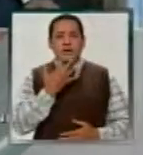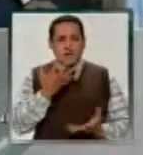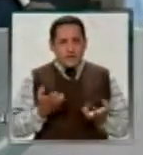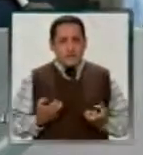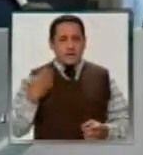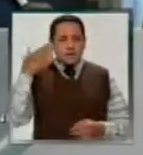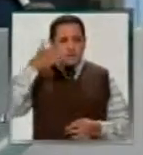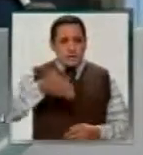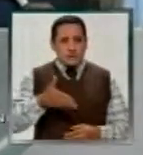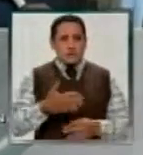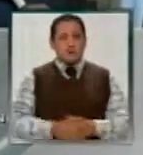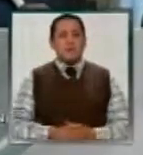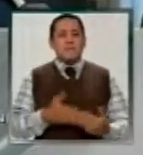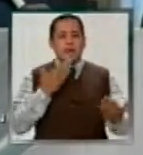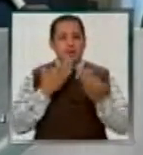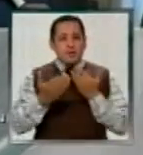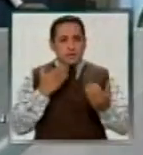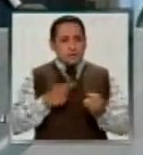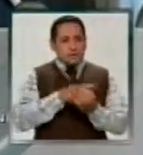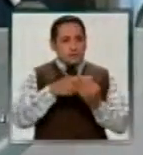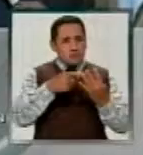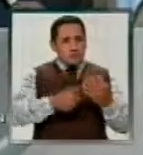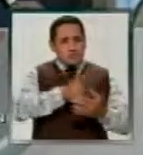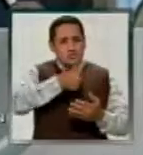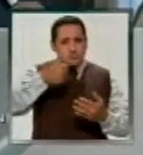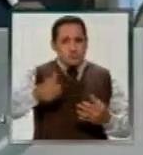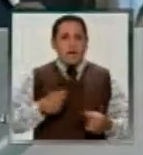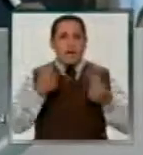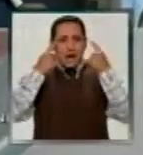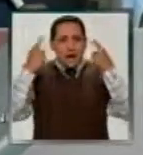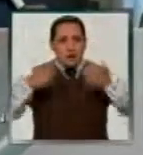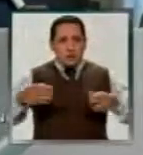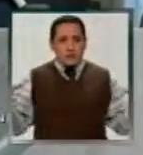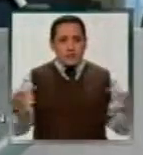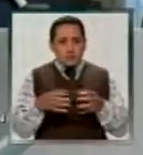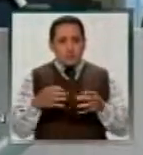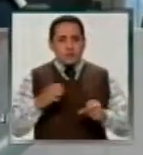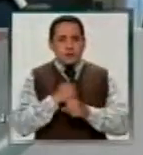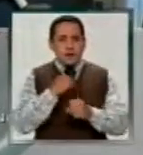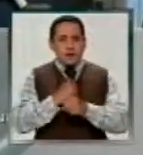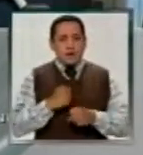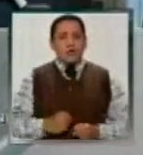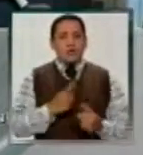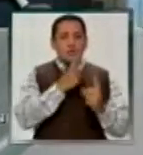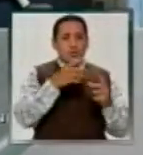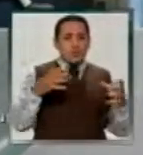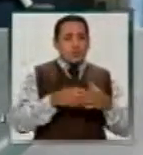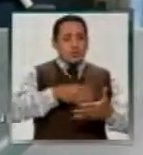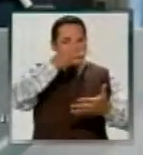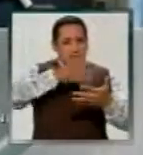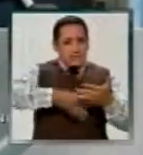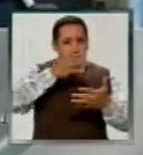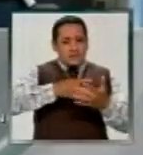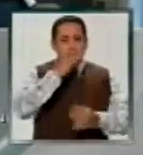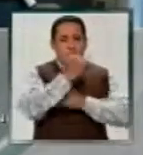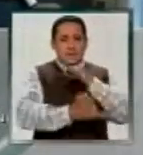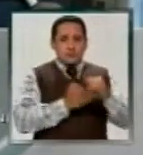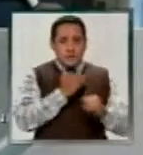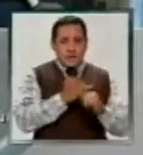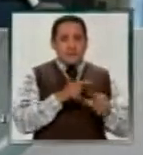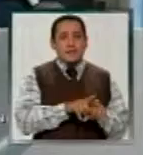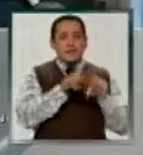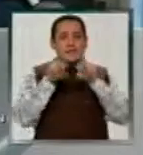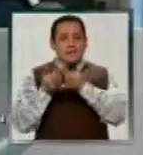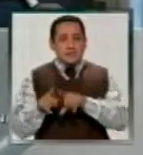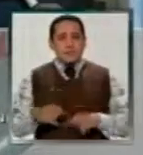venir para conversando con los dirigentes locales establecer las dos mesas de trabajo una referente al peritaje internacional técnico y el